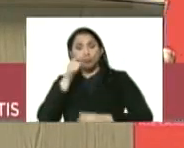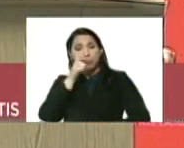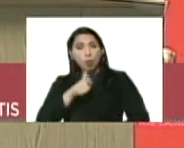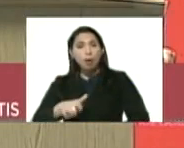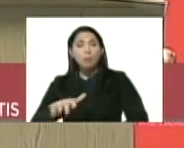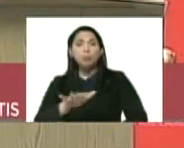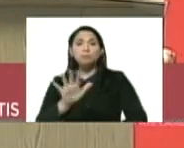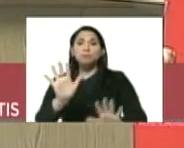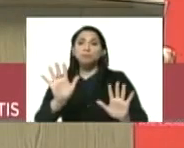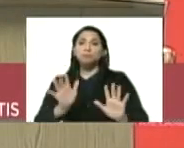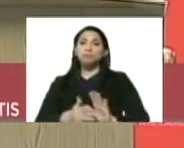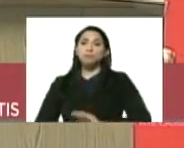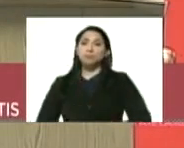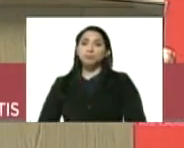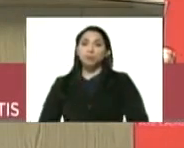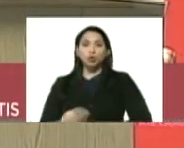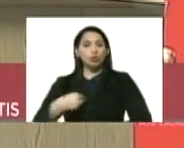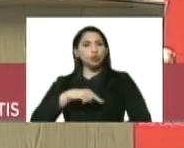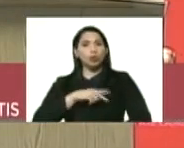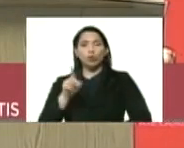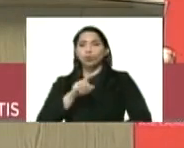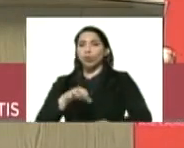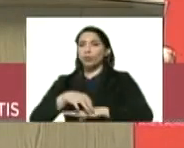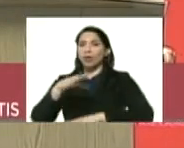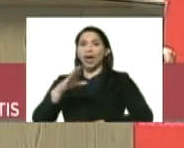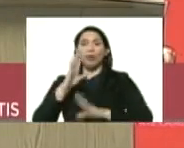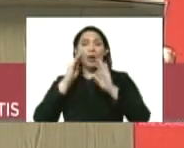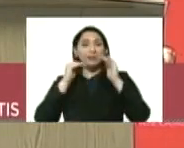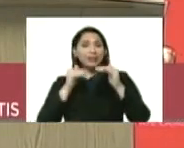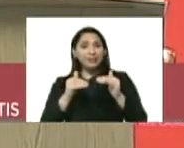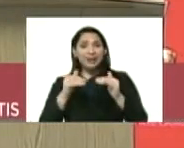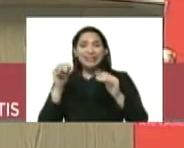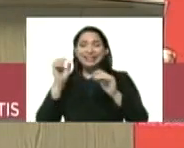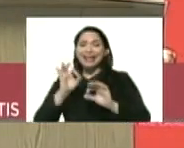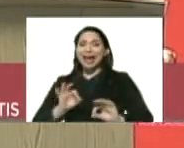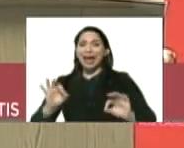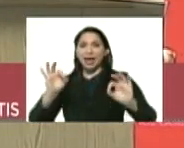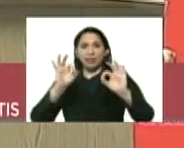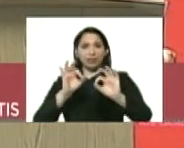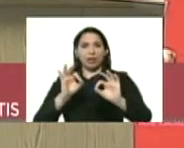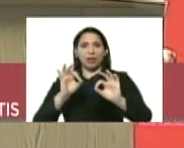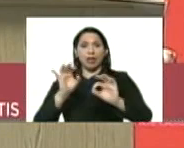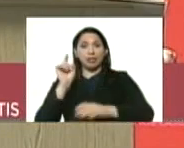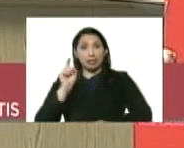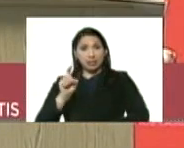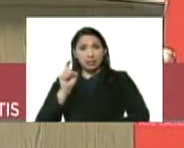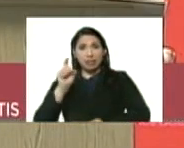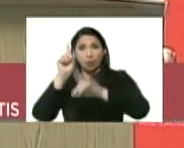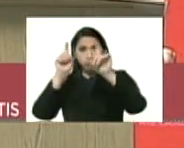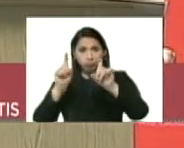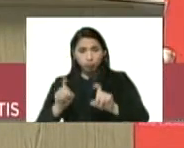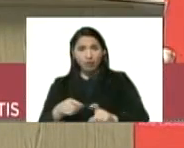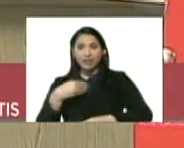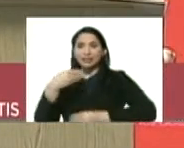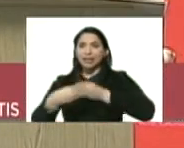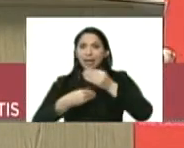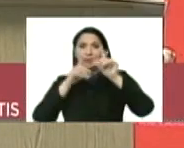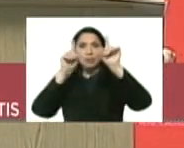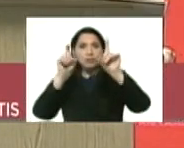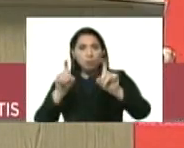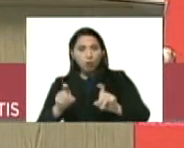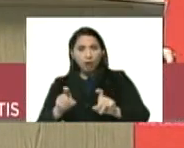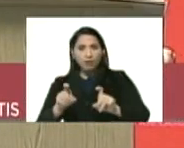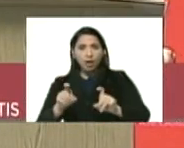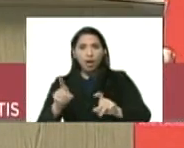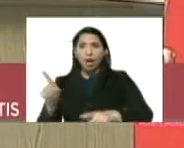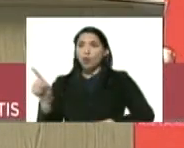población. No hemos dejado de atender a nadie. Al que ha necesitado prueba, se le hace.